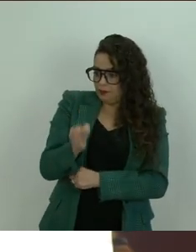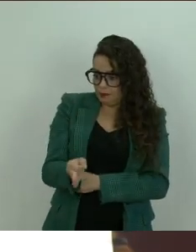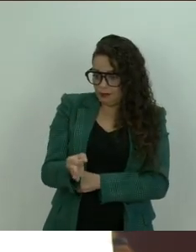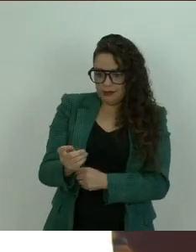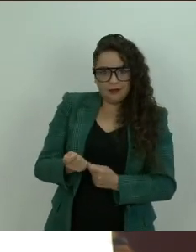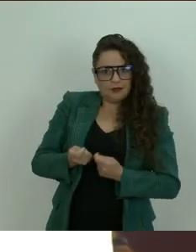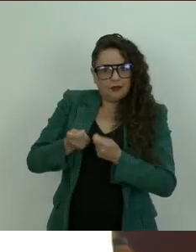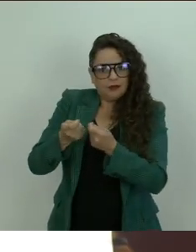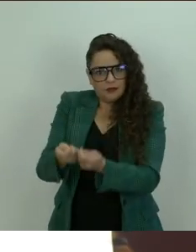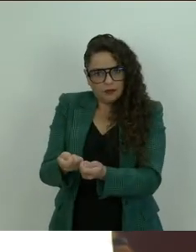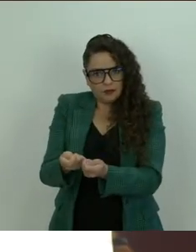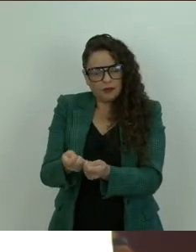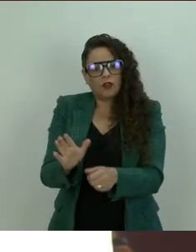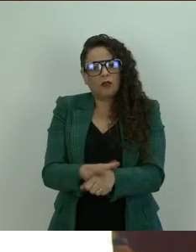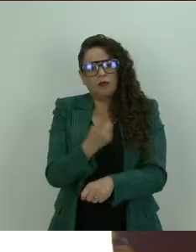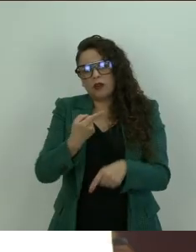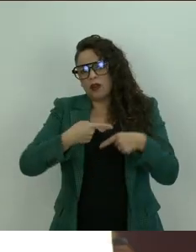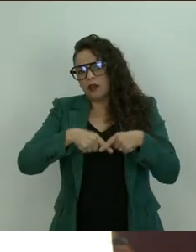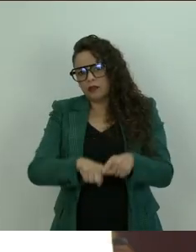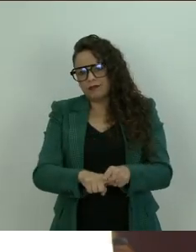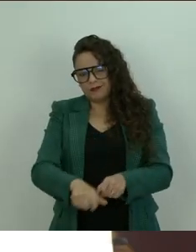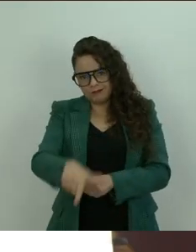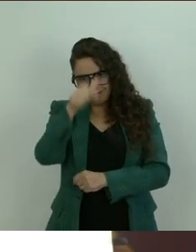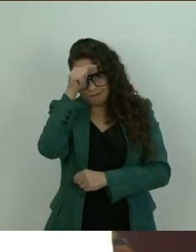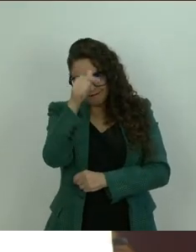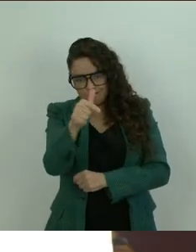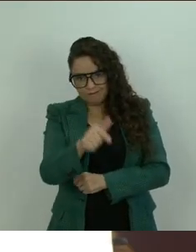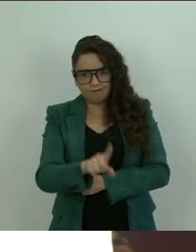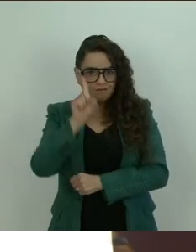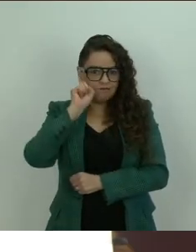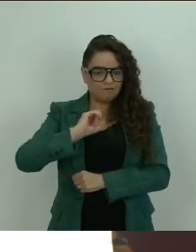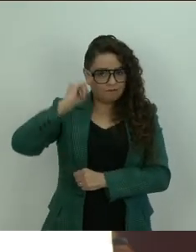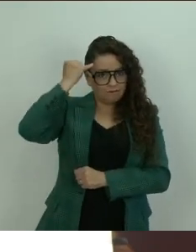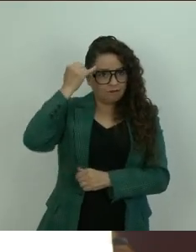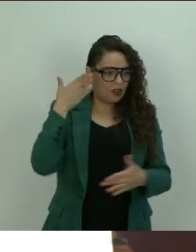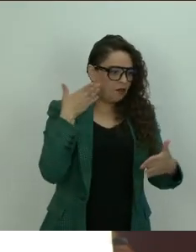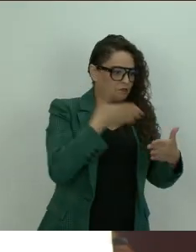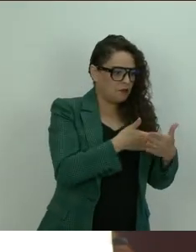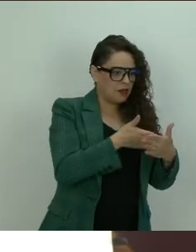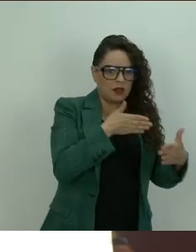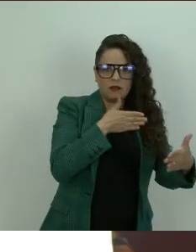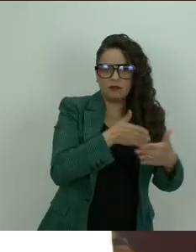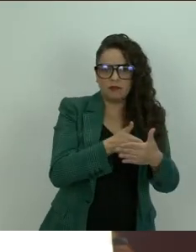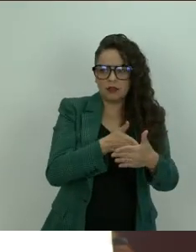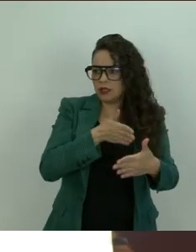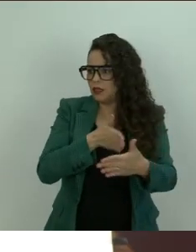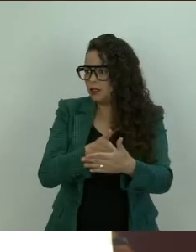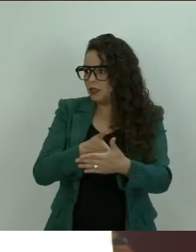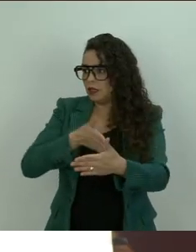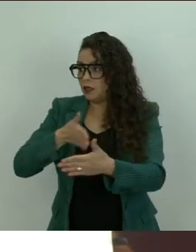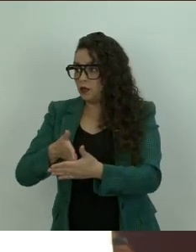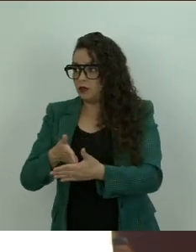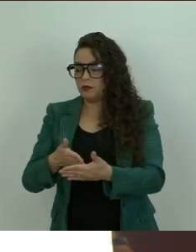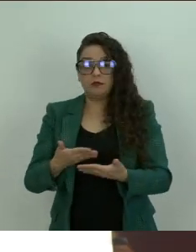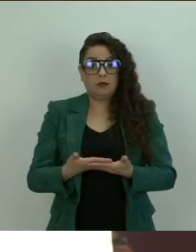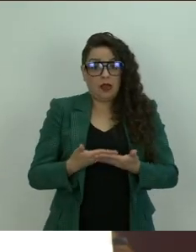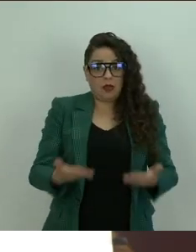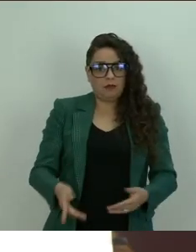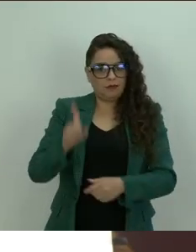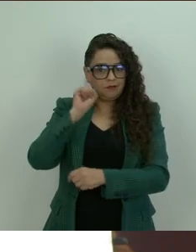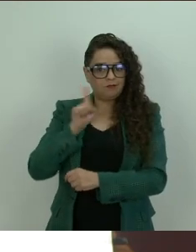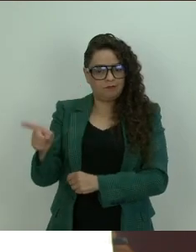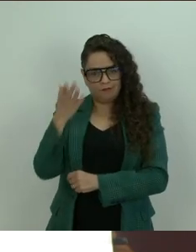los obstáculos y dificultades a las que se enfrenta la mujer indígena, de las que precisamente nos hablará ahora nuestra destacada ponente, la doctora